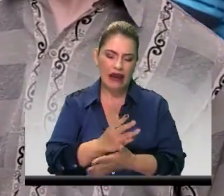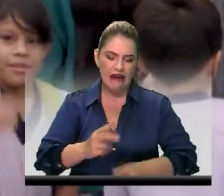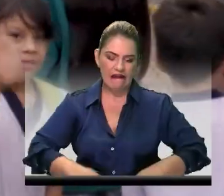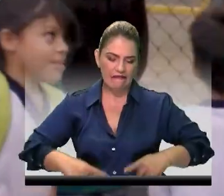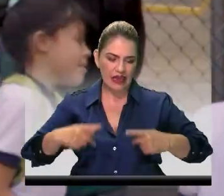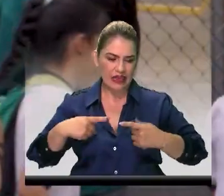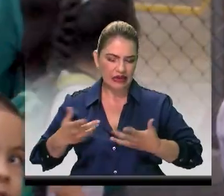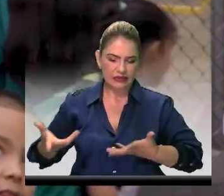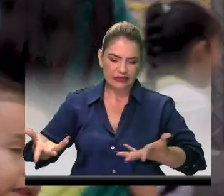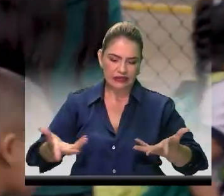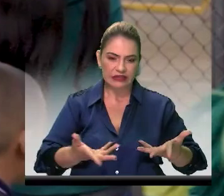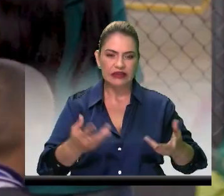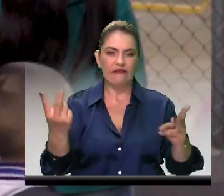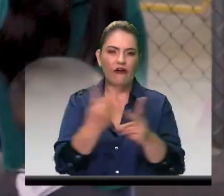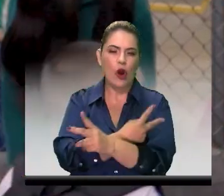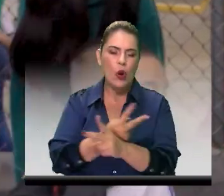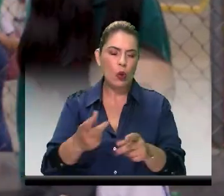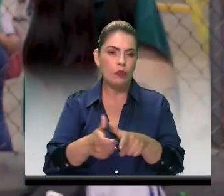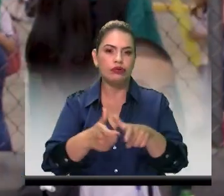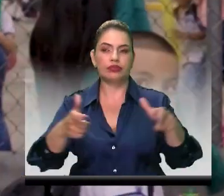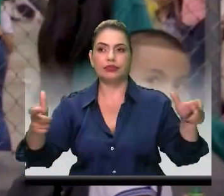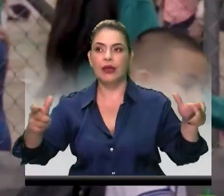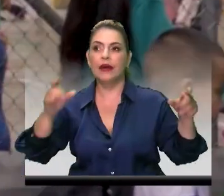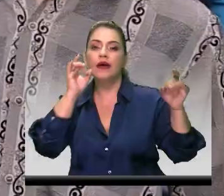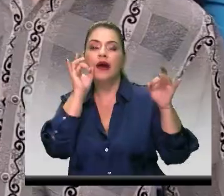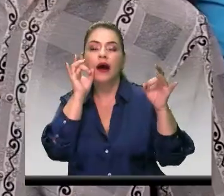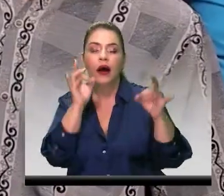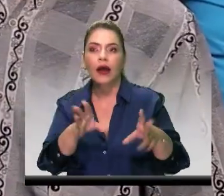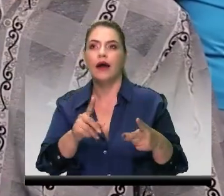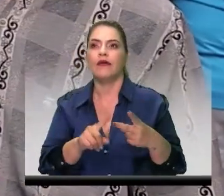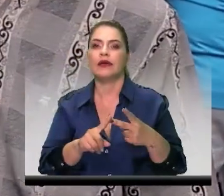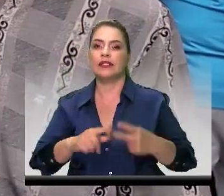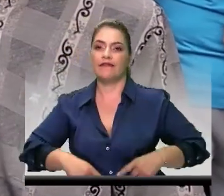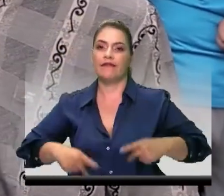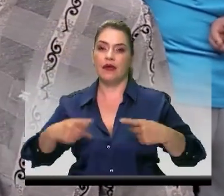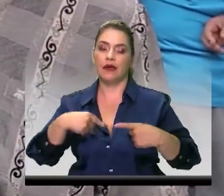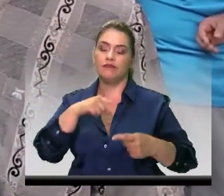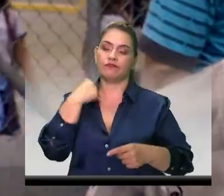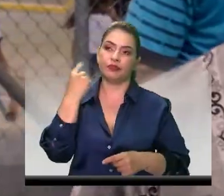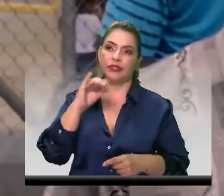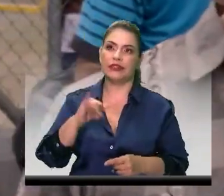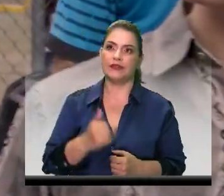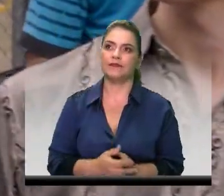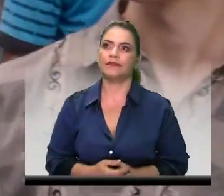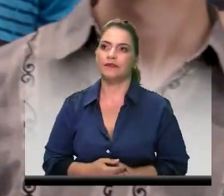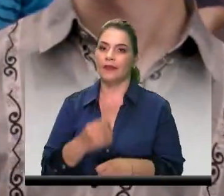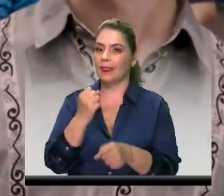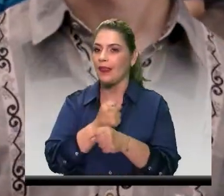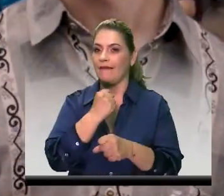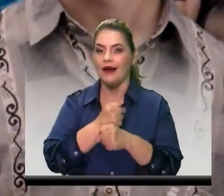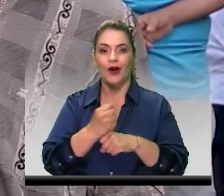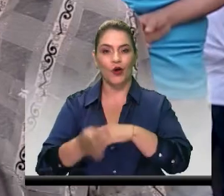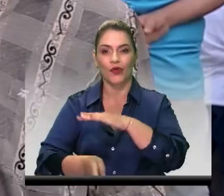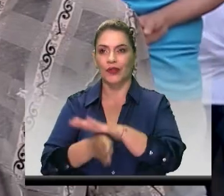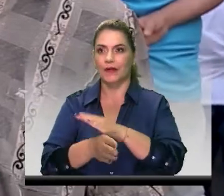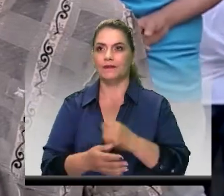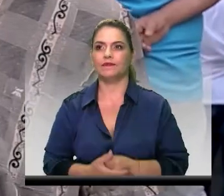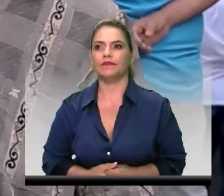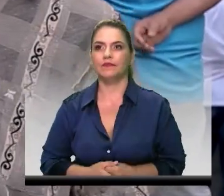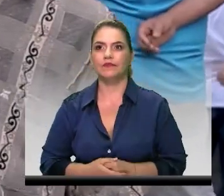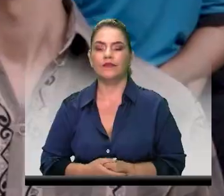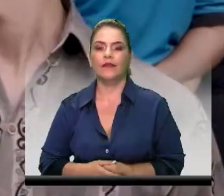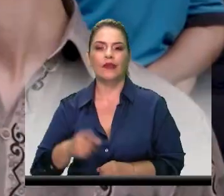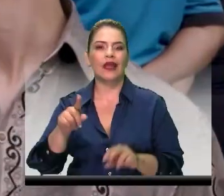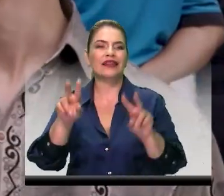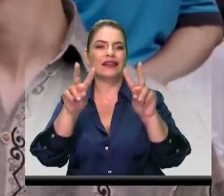violencia y lo más grave, a que pueda llegar hasta perder las vidas. Entonces hay que ir trabajando toda la articulación de la alcaldía en pro y beneficio de